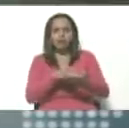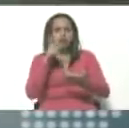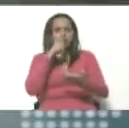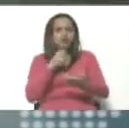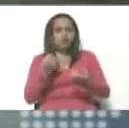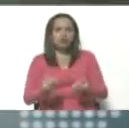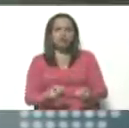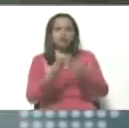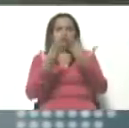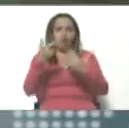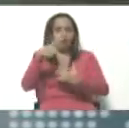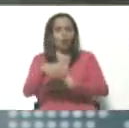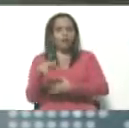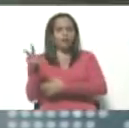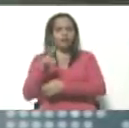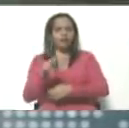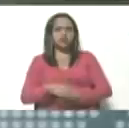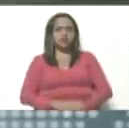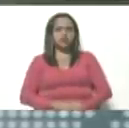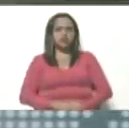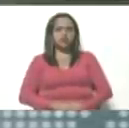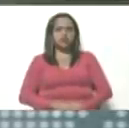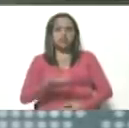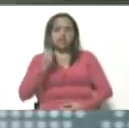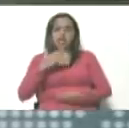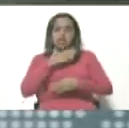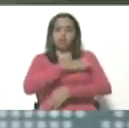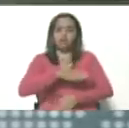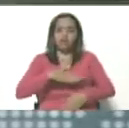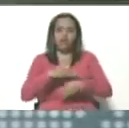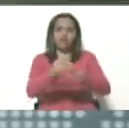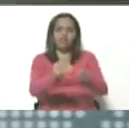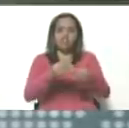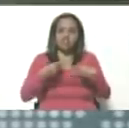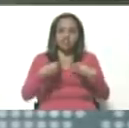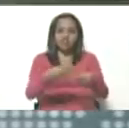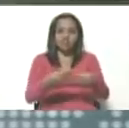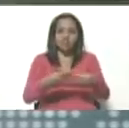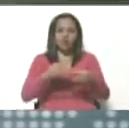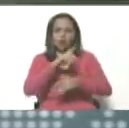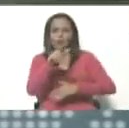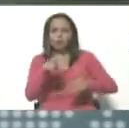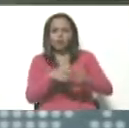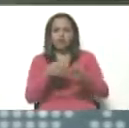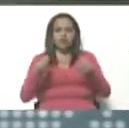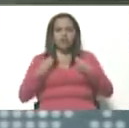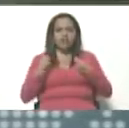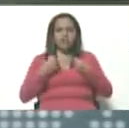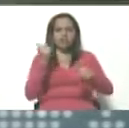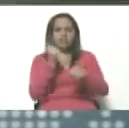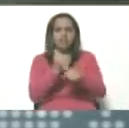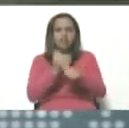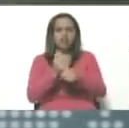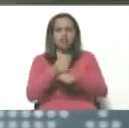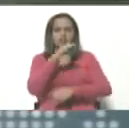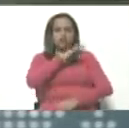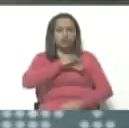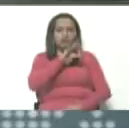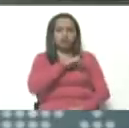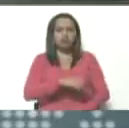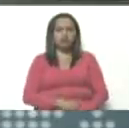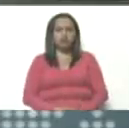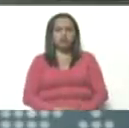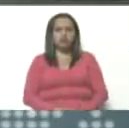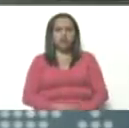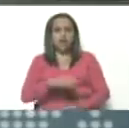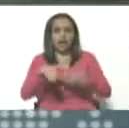ningún brote hoy por hoy. Y estuviéramos disfrutando de la flexibilización total de la vida laboral, social.